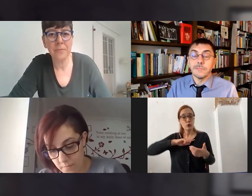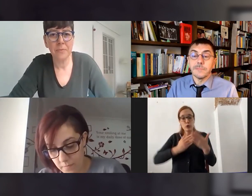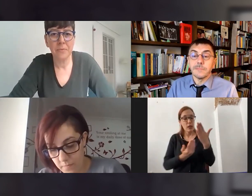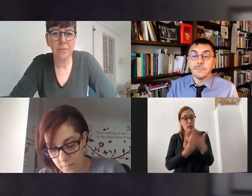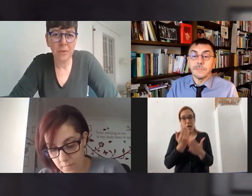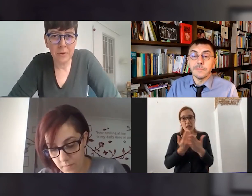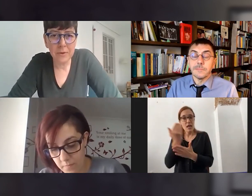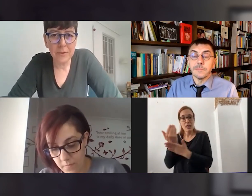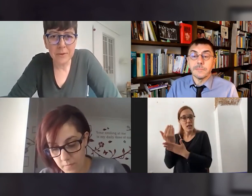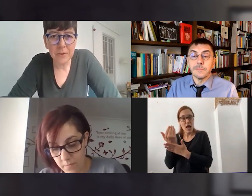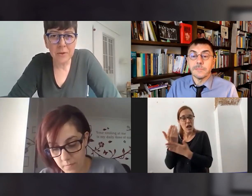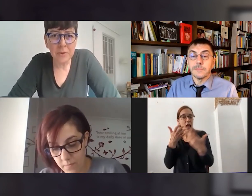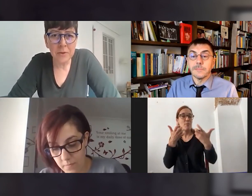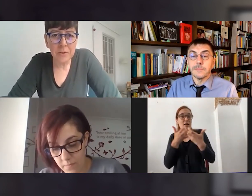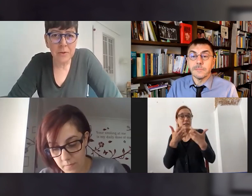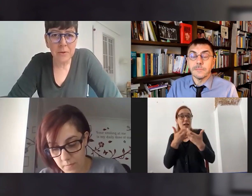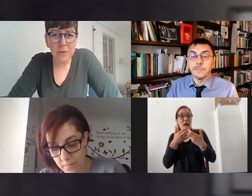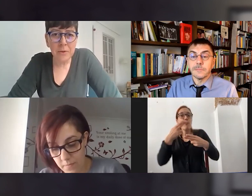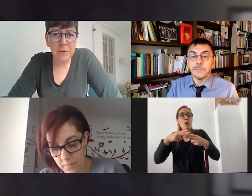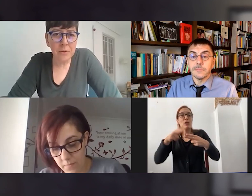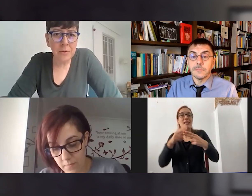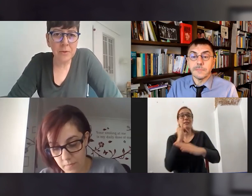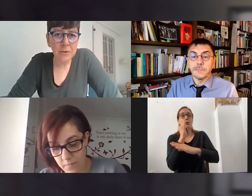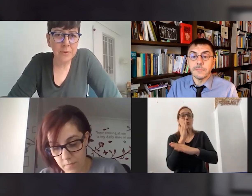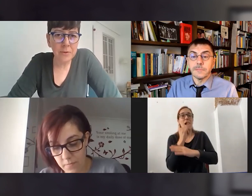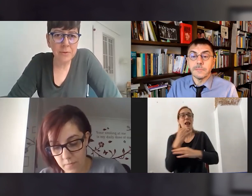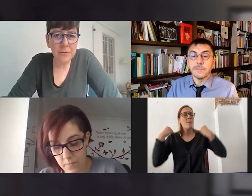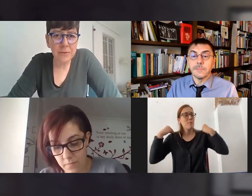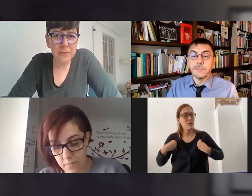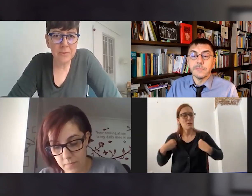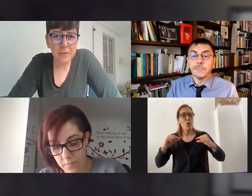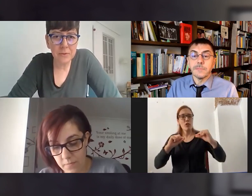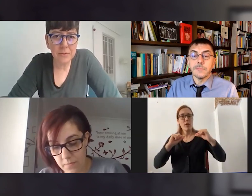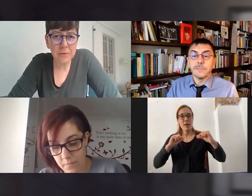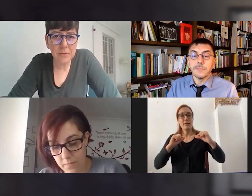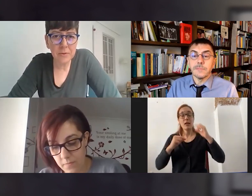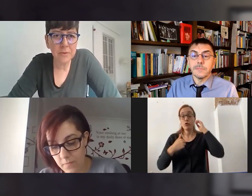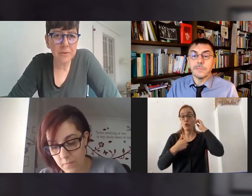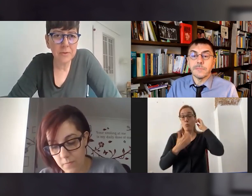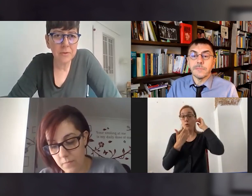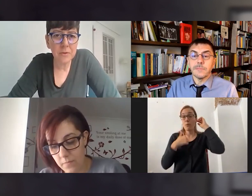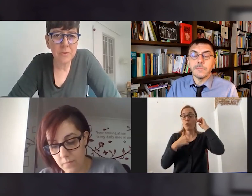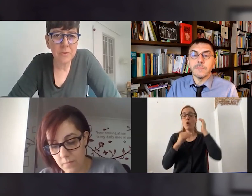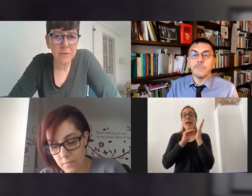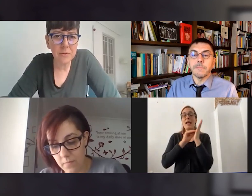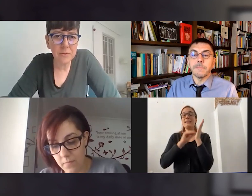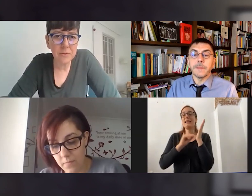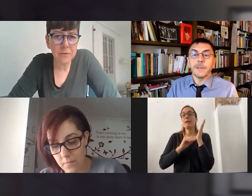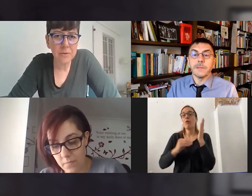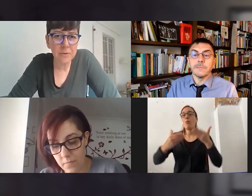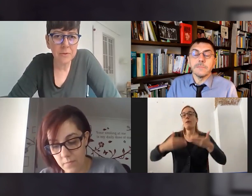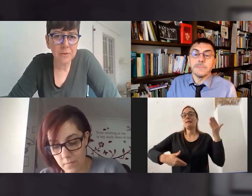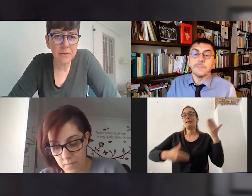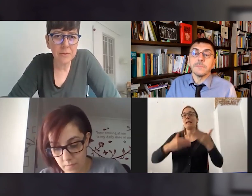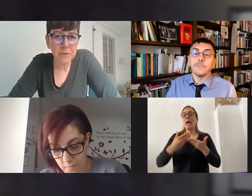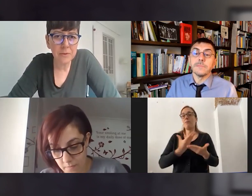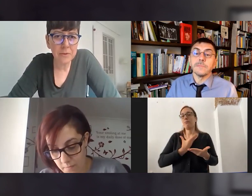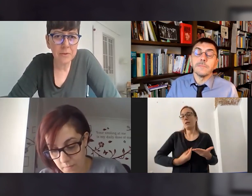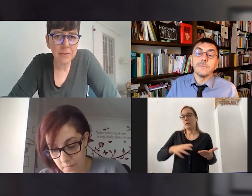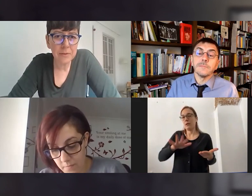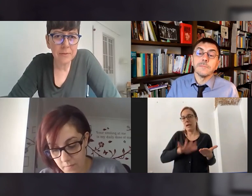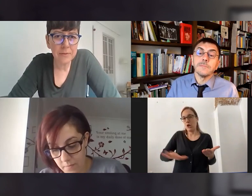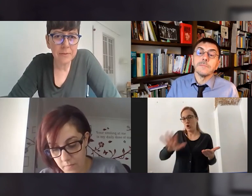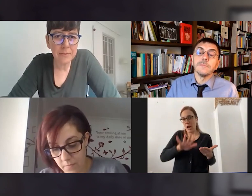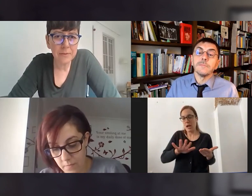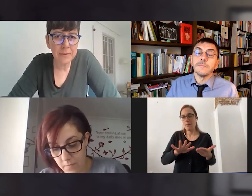la batalla de la política institucional, siempre tengo el mismo debate con los míos. Yo, por ejemplo, escribo en prensa regional, pero uno siempre se pregunta, bueno, ¿tiene más impacto una